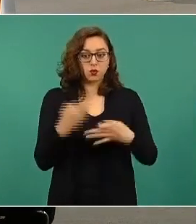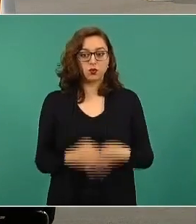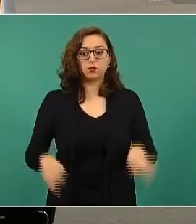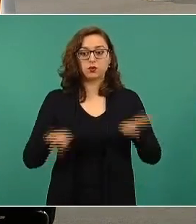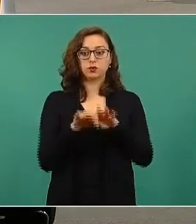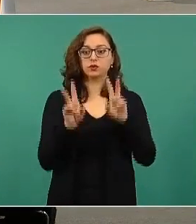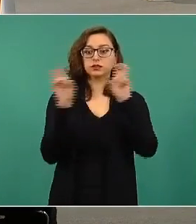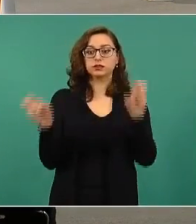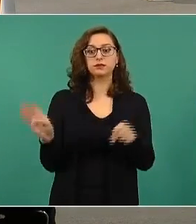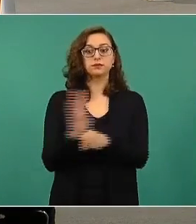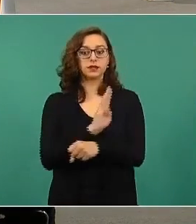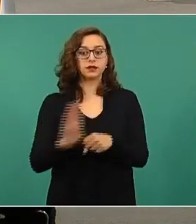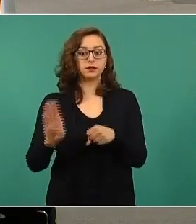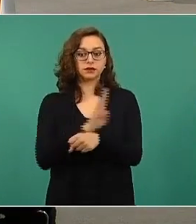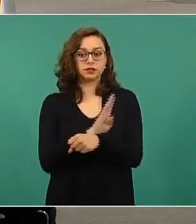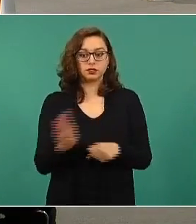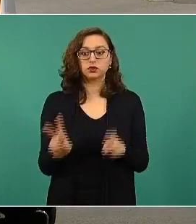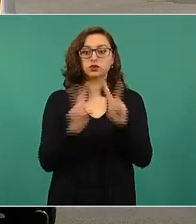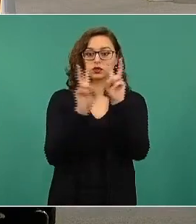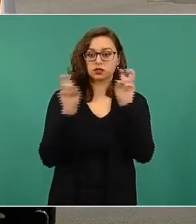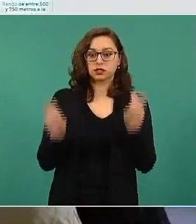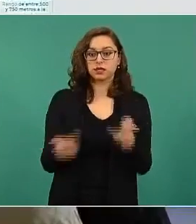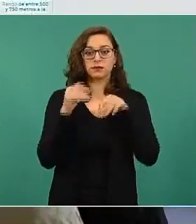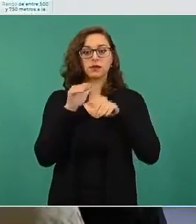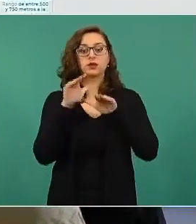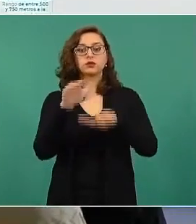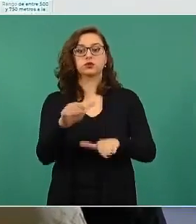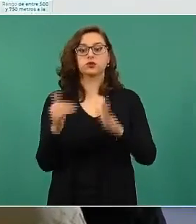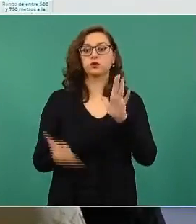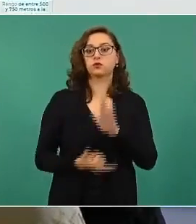este programa, sobre todo en lo que corresponde a la parte de la vertiente de